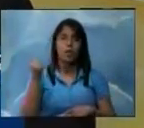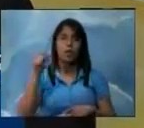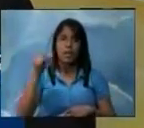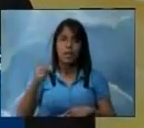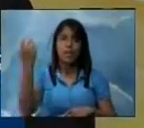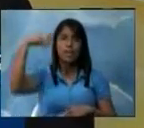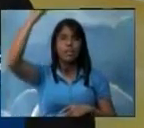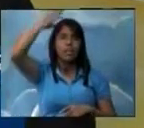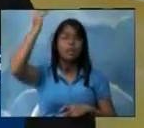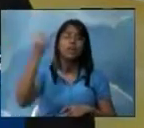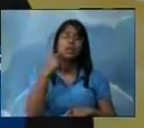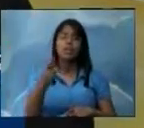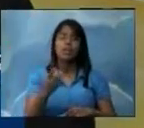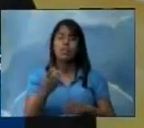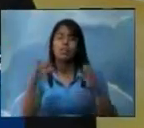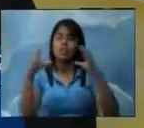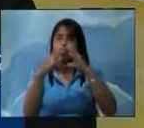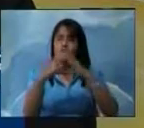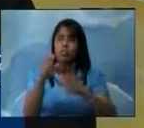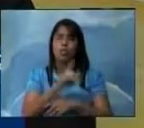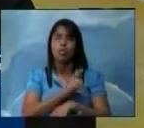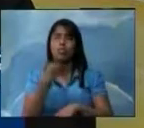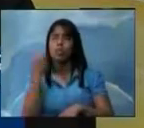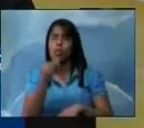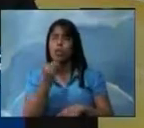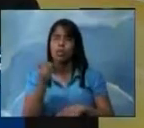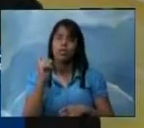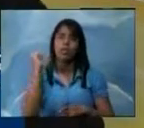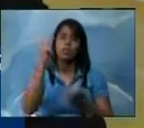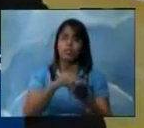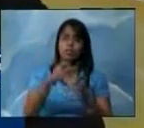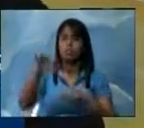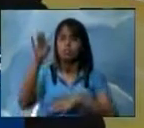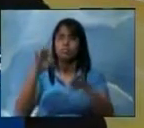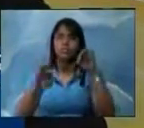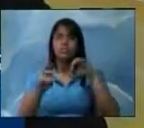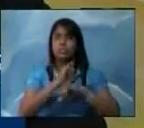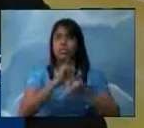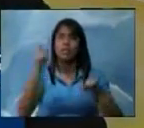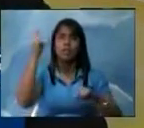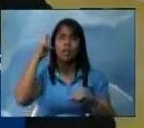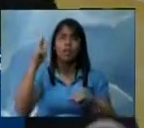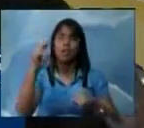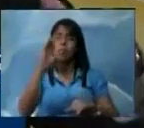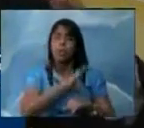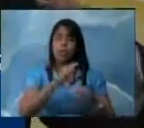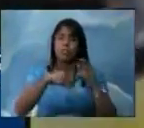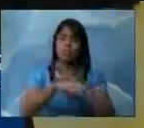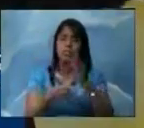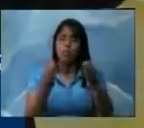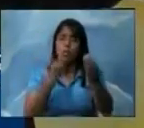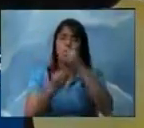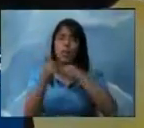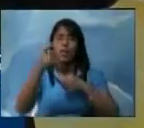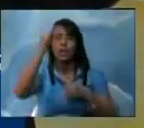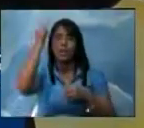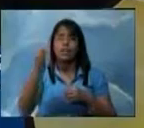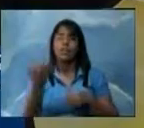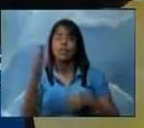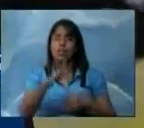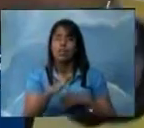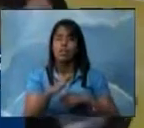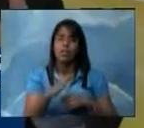les dice a ese grupo de jóvenes que fueron seleccionados, ya ustedes saben, van a tomar mi comida. Él creía que lo